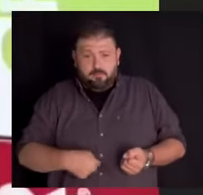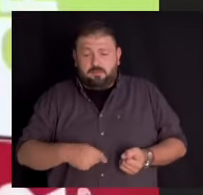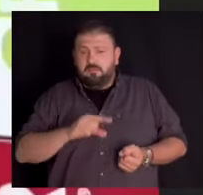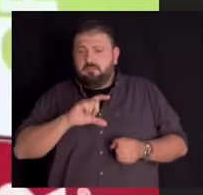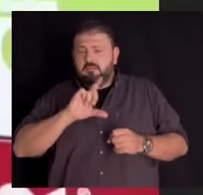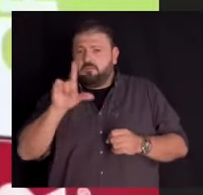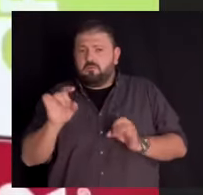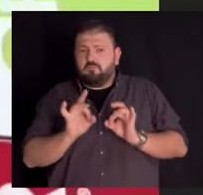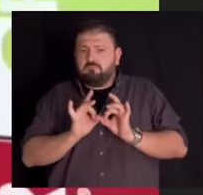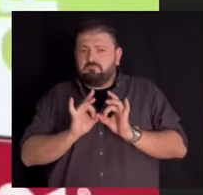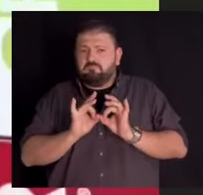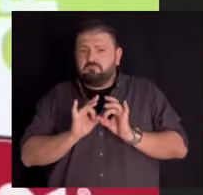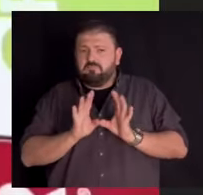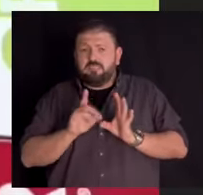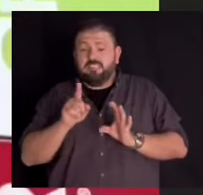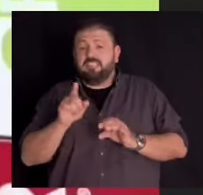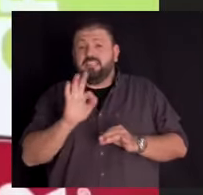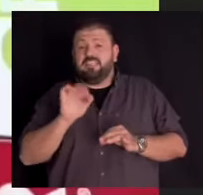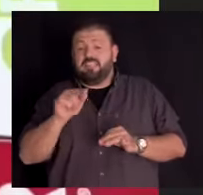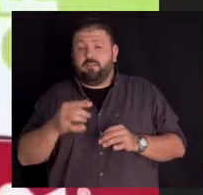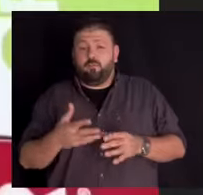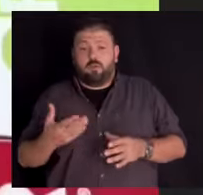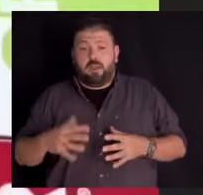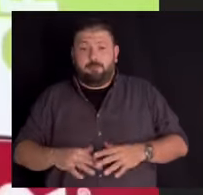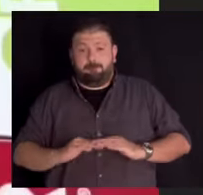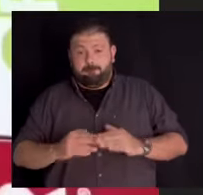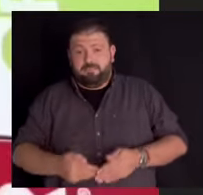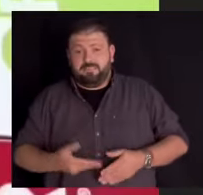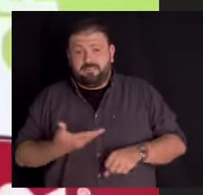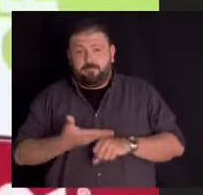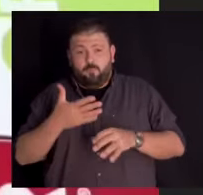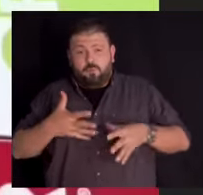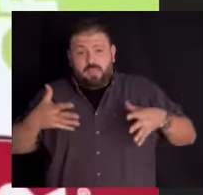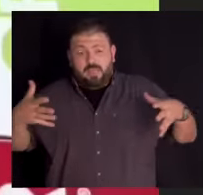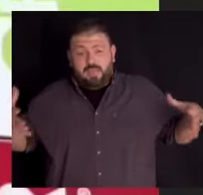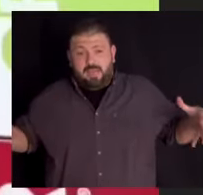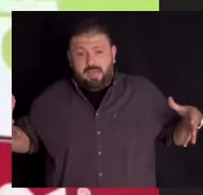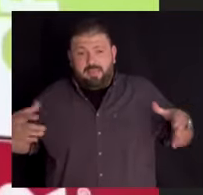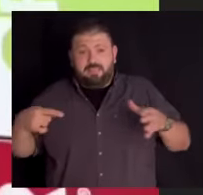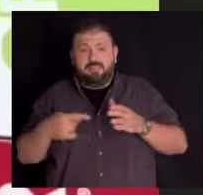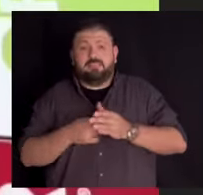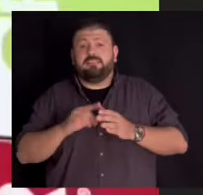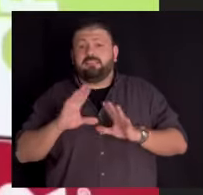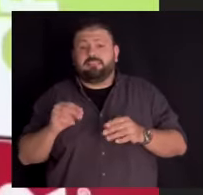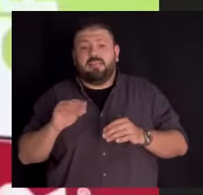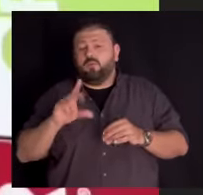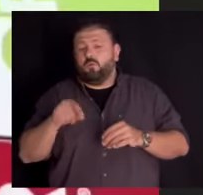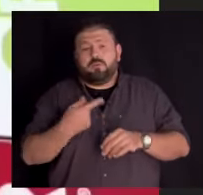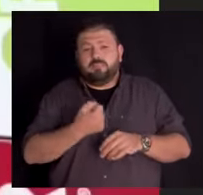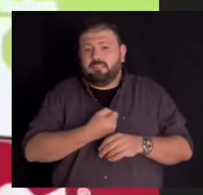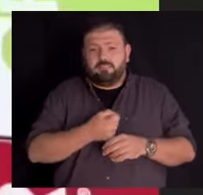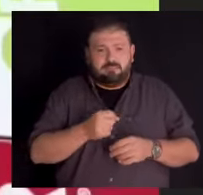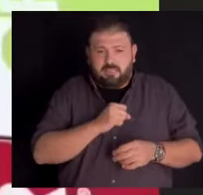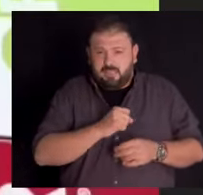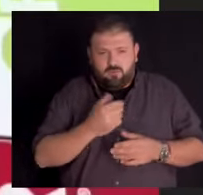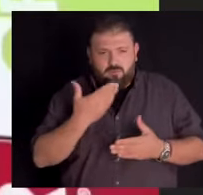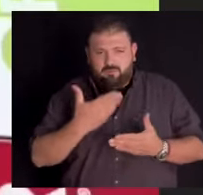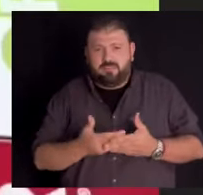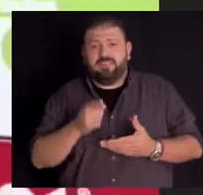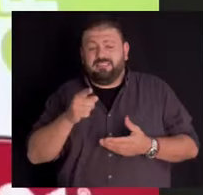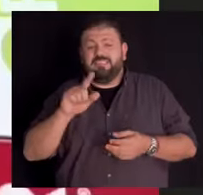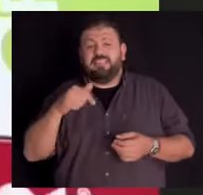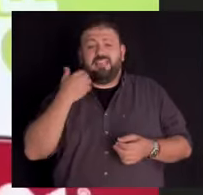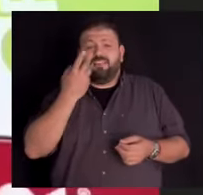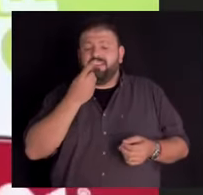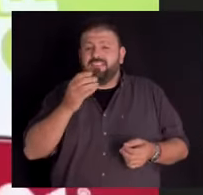repente tienes una pancita muy grande del ombligo para abajo. Esa ya no es sana. Eso ya es una colitis, quiere